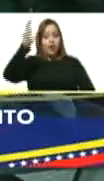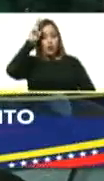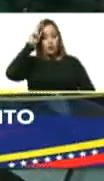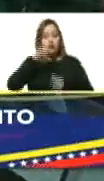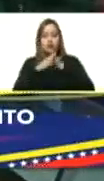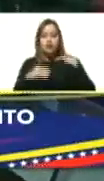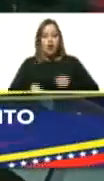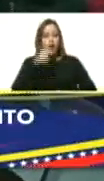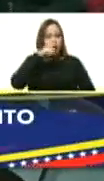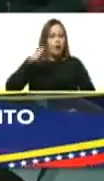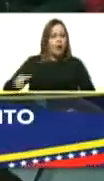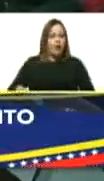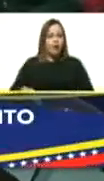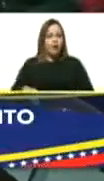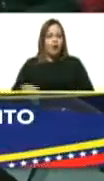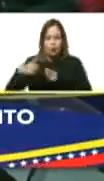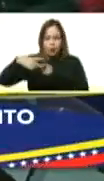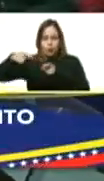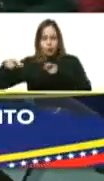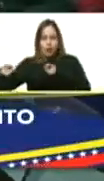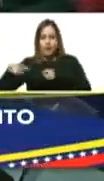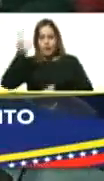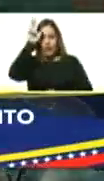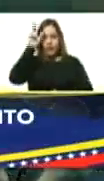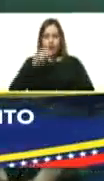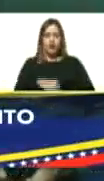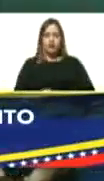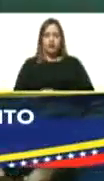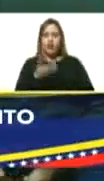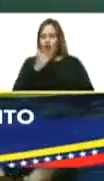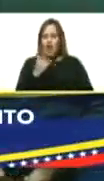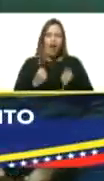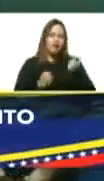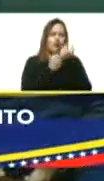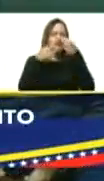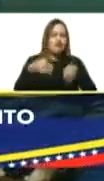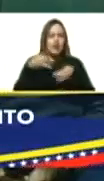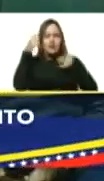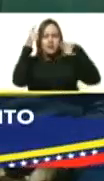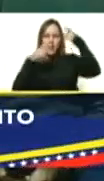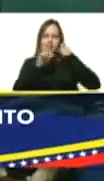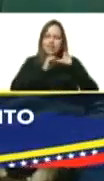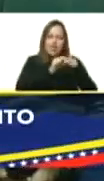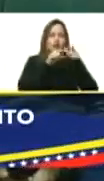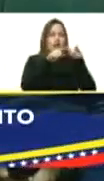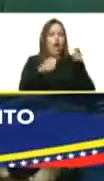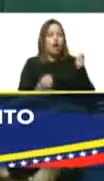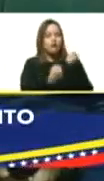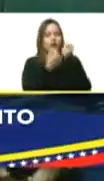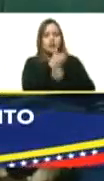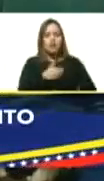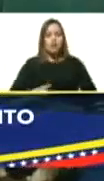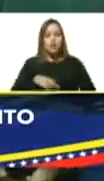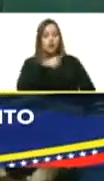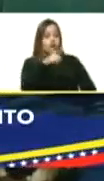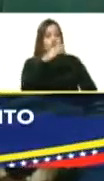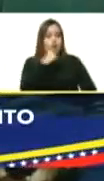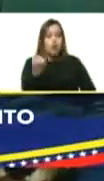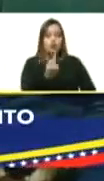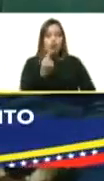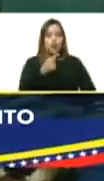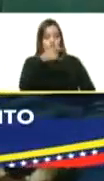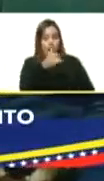de Paraguaná, que es netamente chavista, lo sigue apoyando, señor presidente. Usted no está solo.